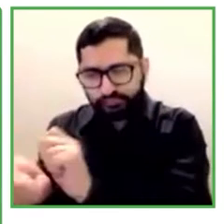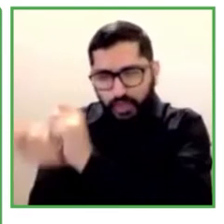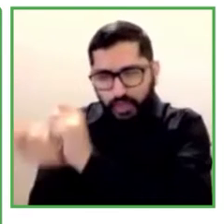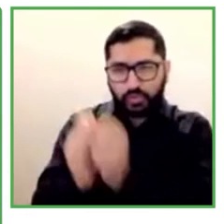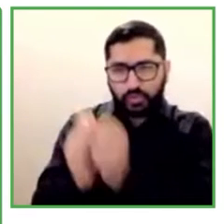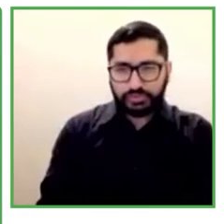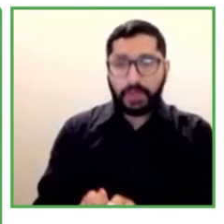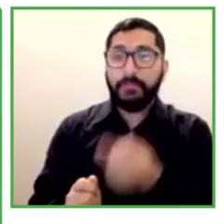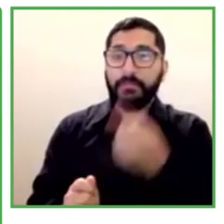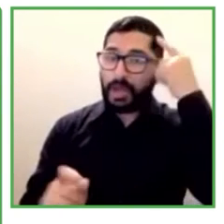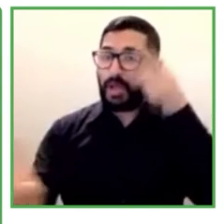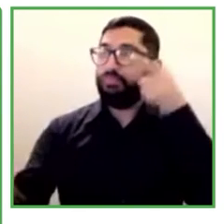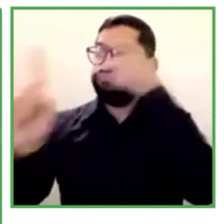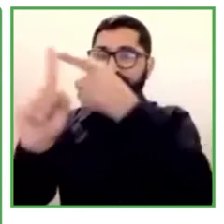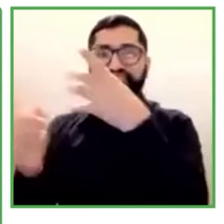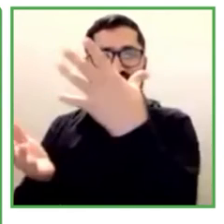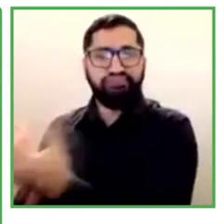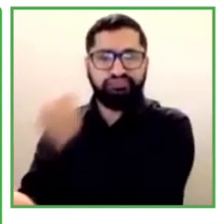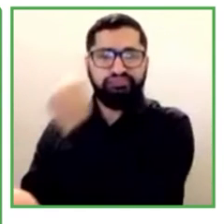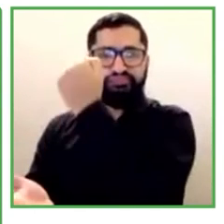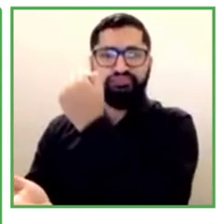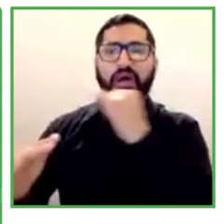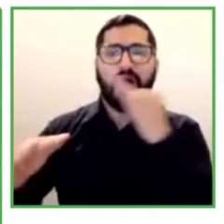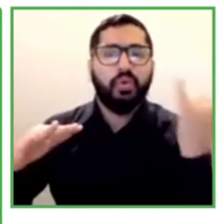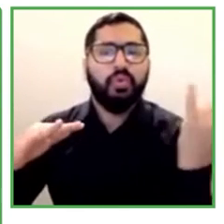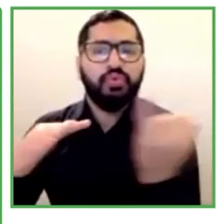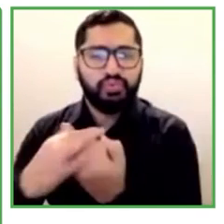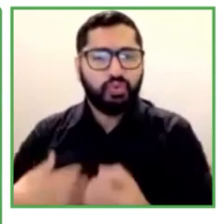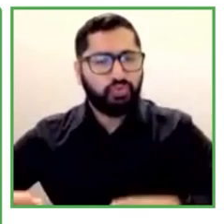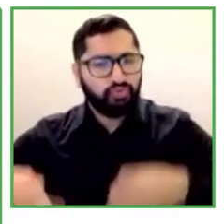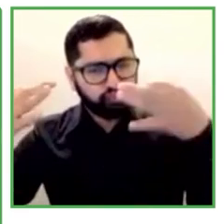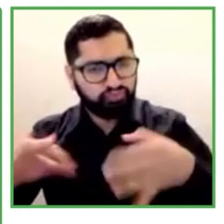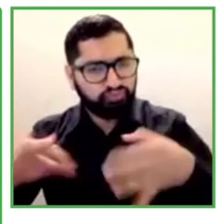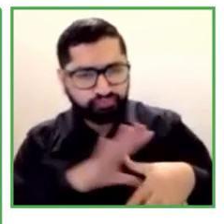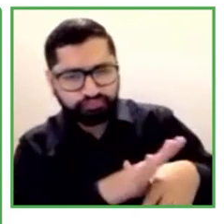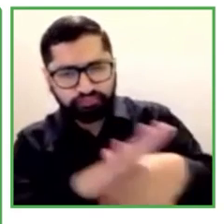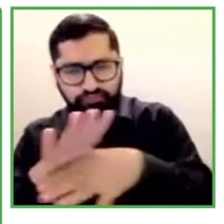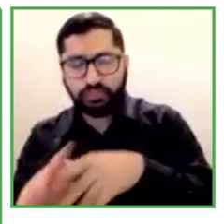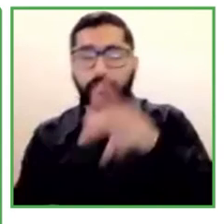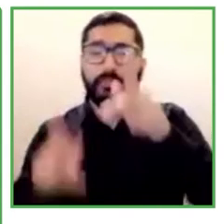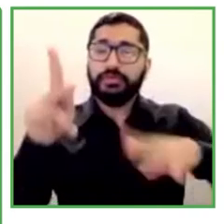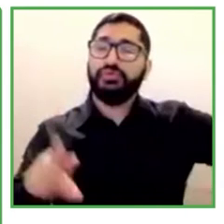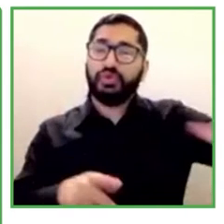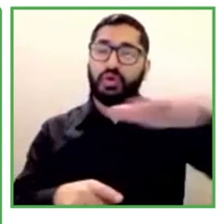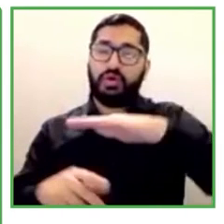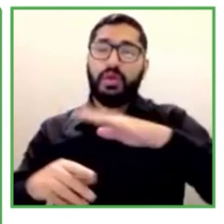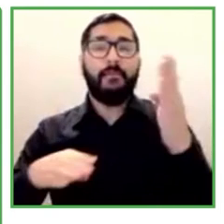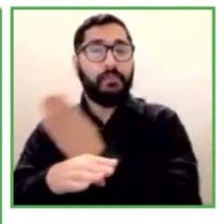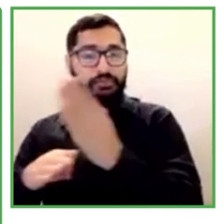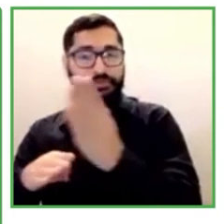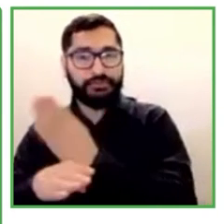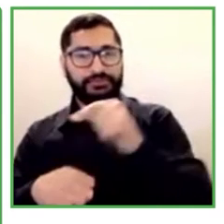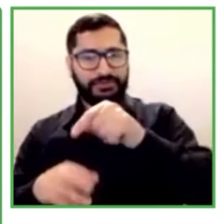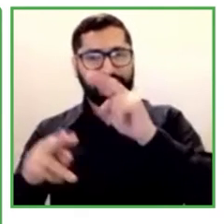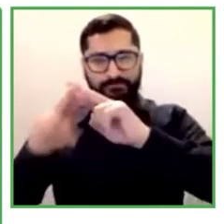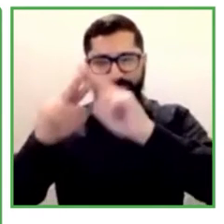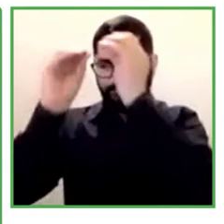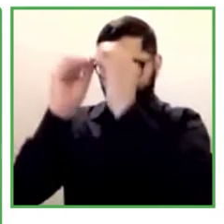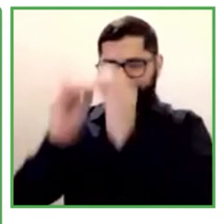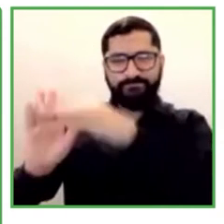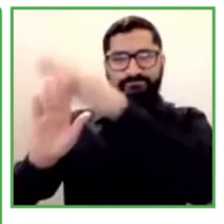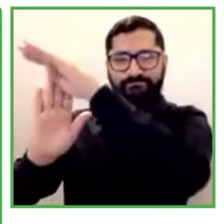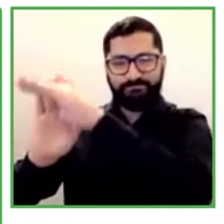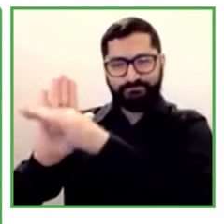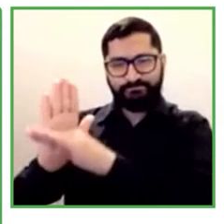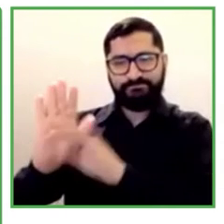compañía. Y eso significó armar un programa que tenía algunos beneficios que ya habíamos desarrollado e incorporar nuevos. Y